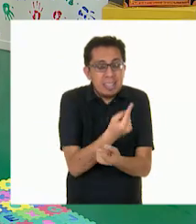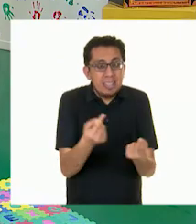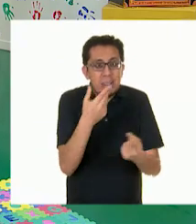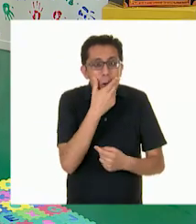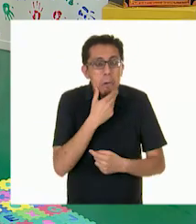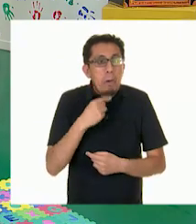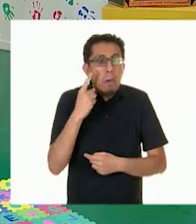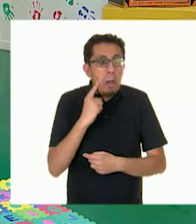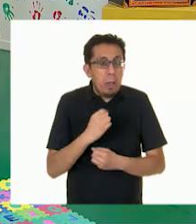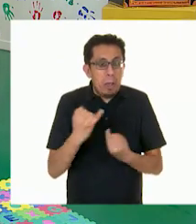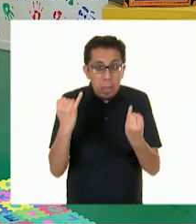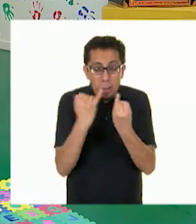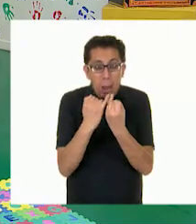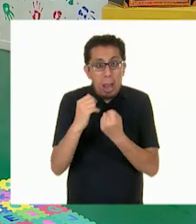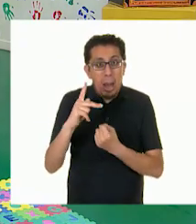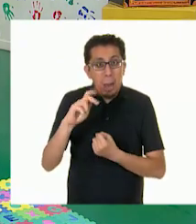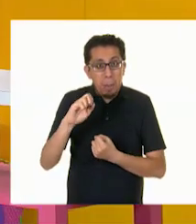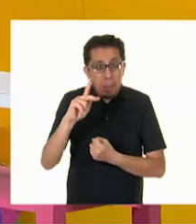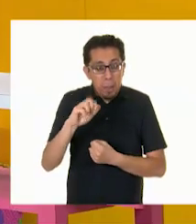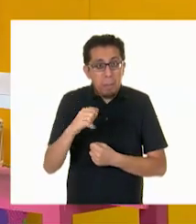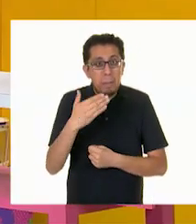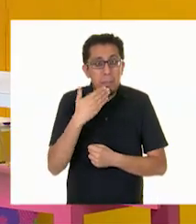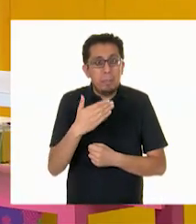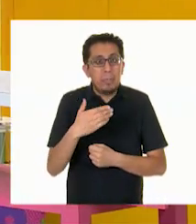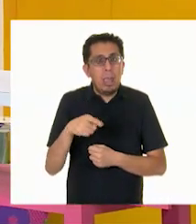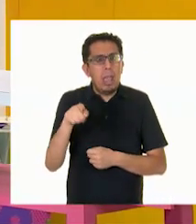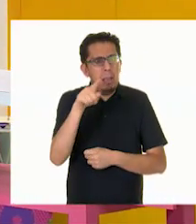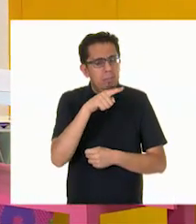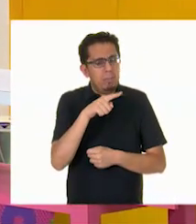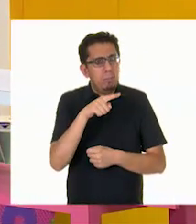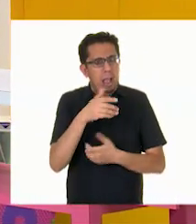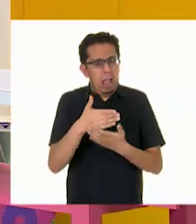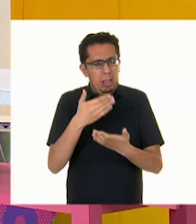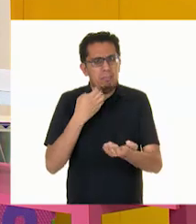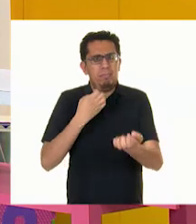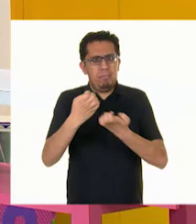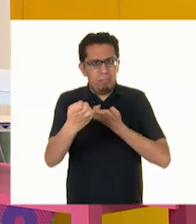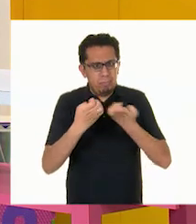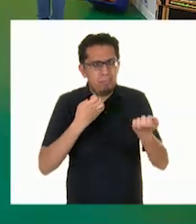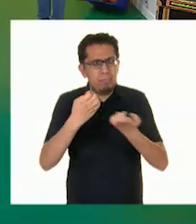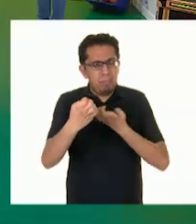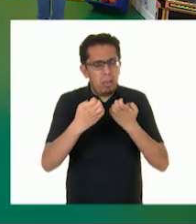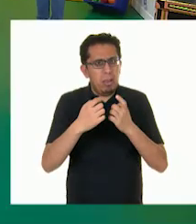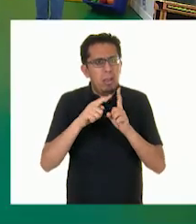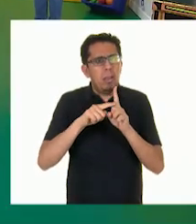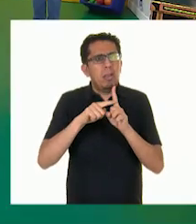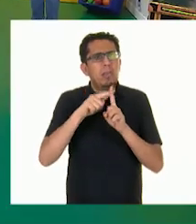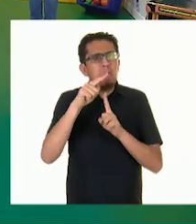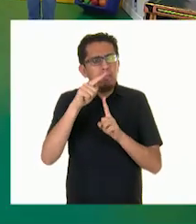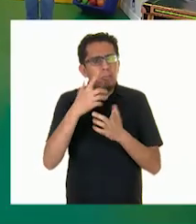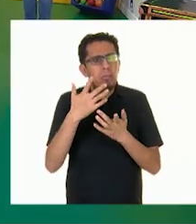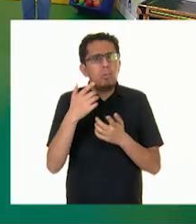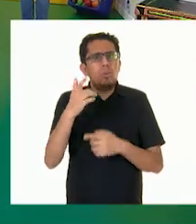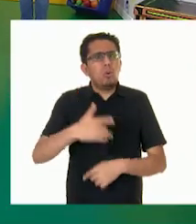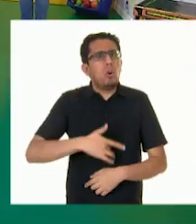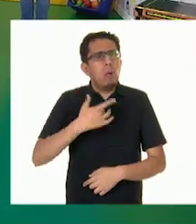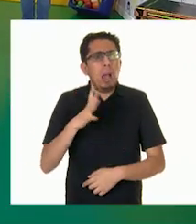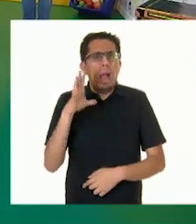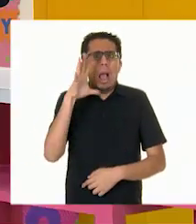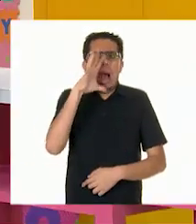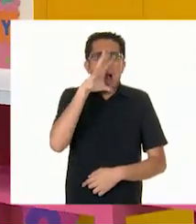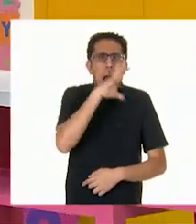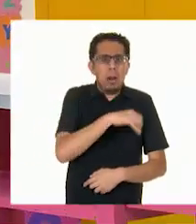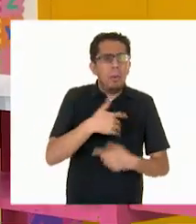Pero aquí quiere llegar algo. Pepe estuvo haciendo ejercicio, Sí. es decir, su temperatura. ¿Cómo te sientes? Acalorado. Muy bien,